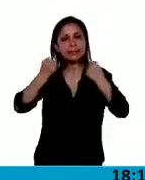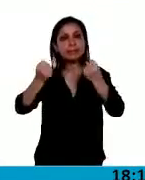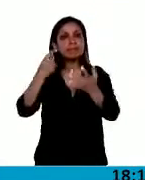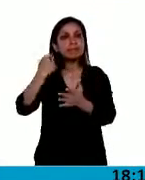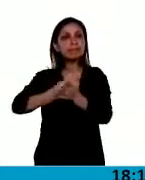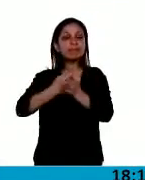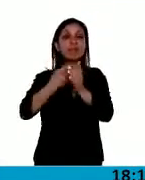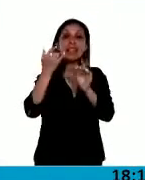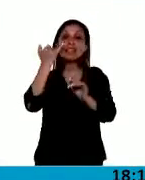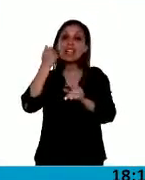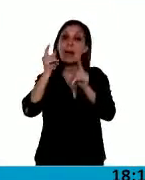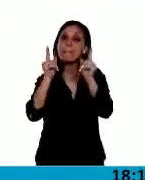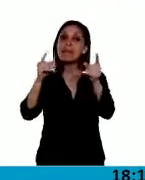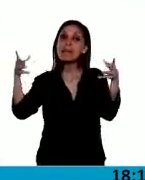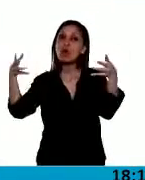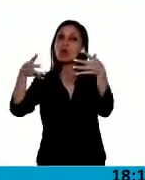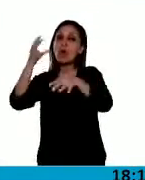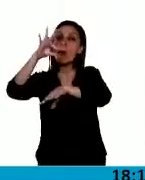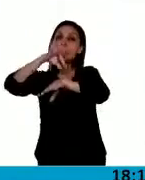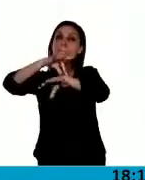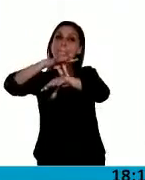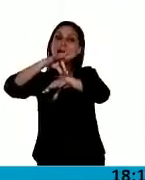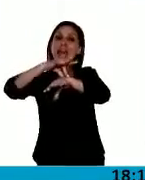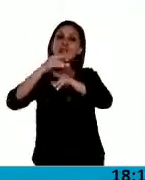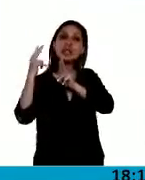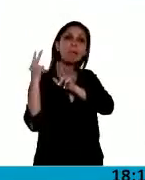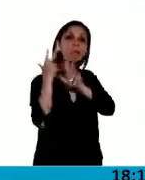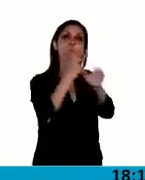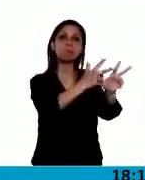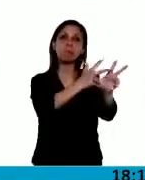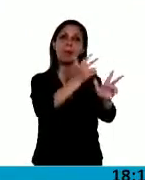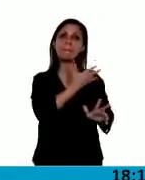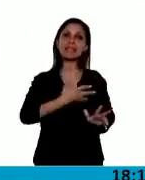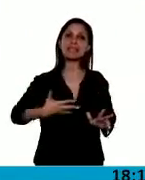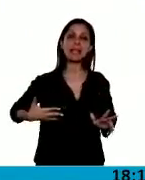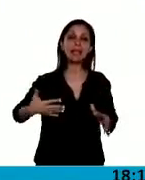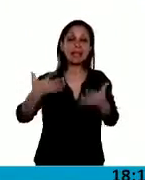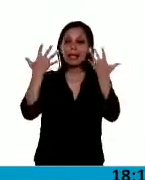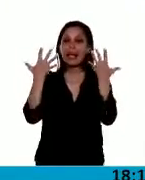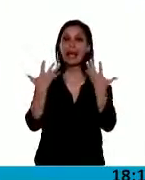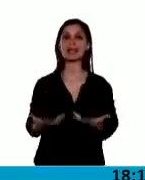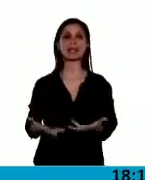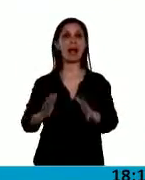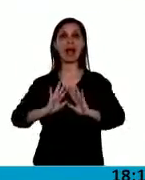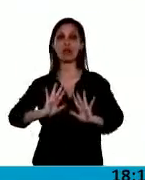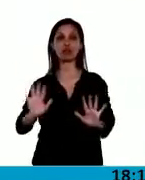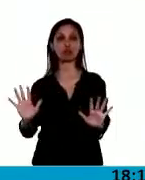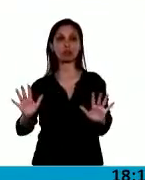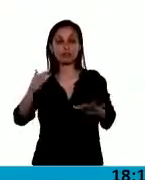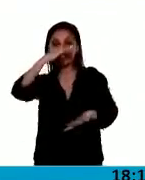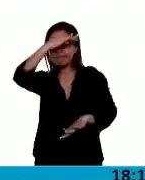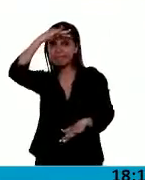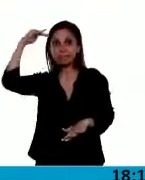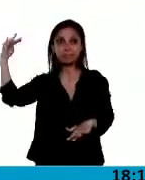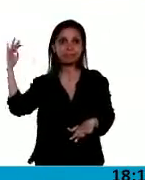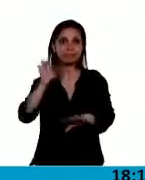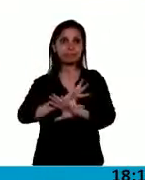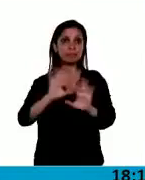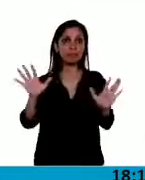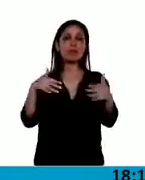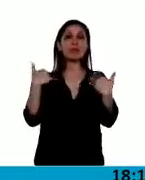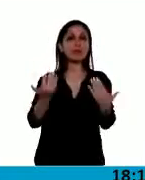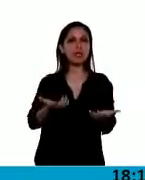propio presidente. Los médicos están exhaustos, están agotados. Por eso es que propuse